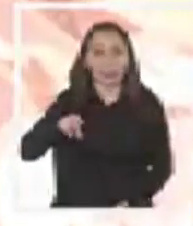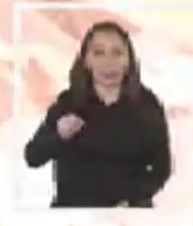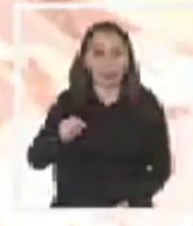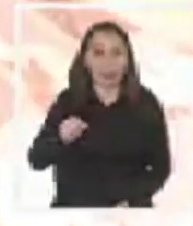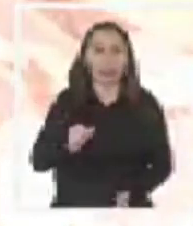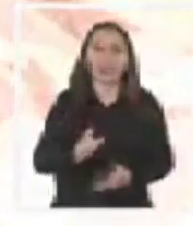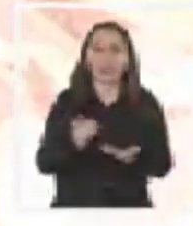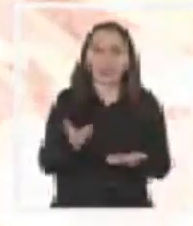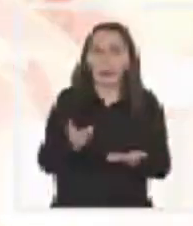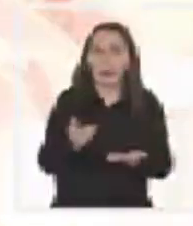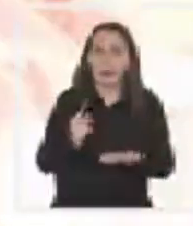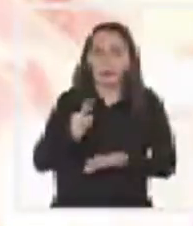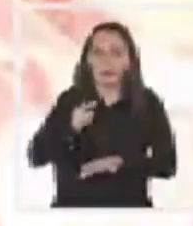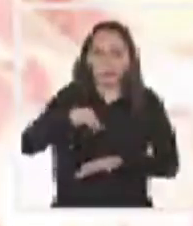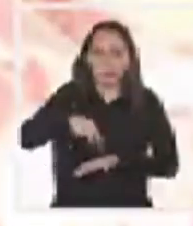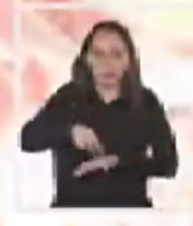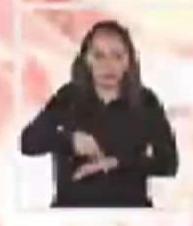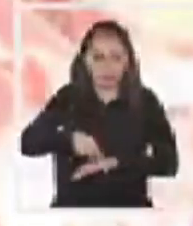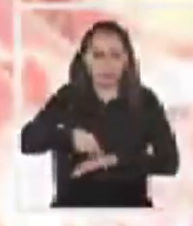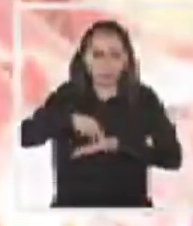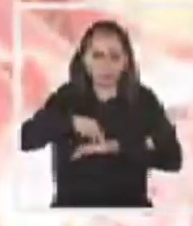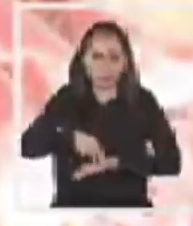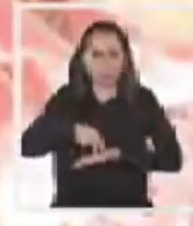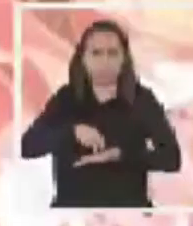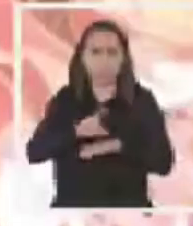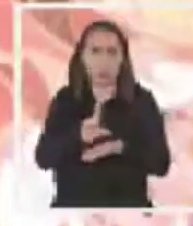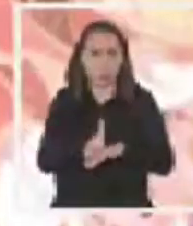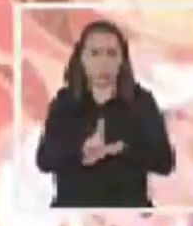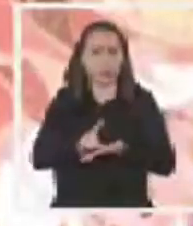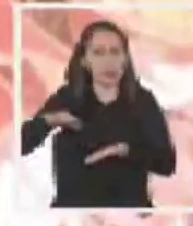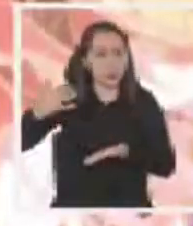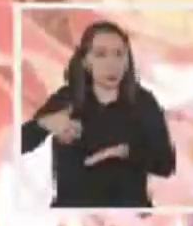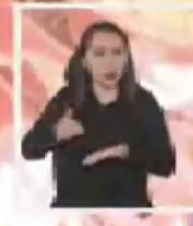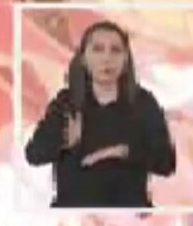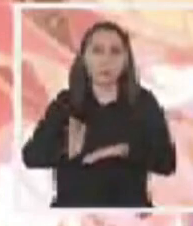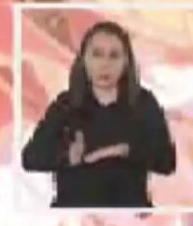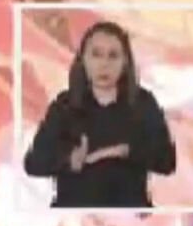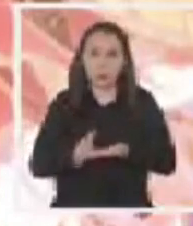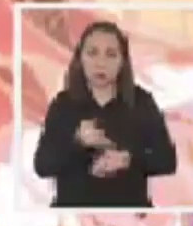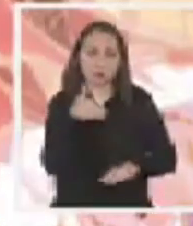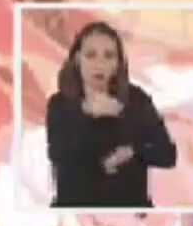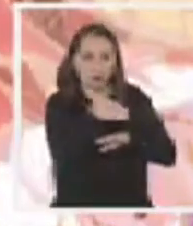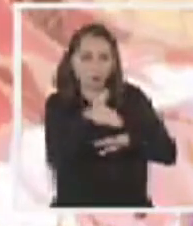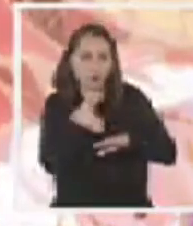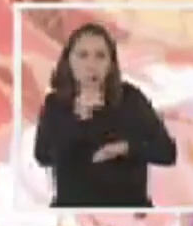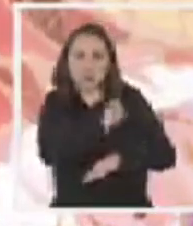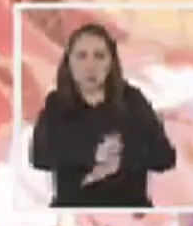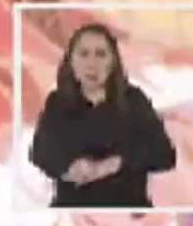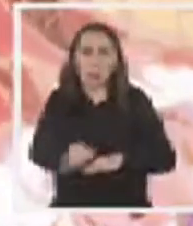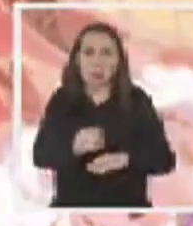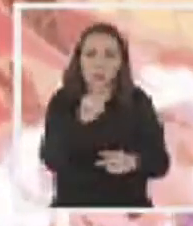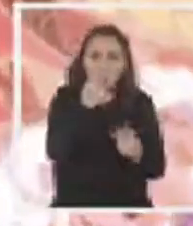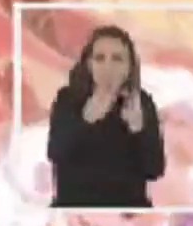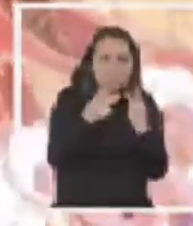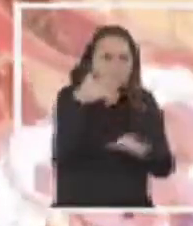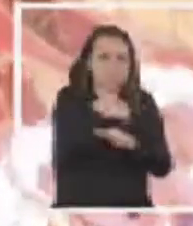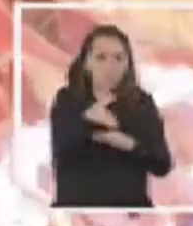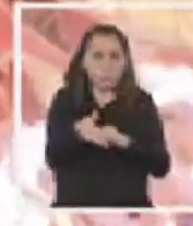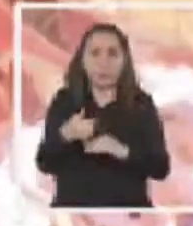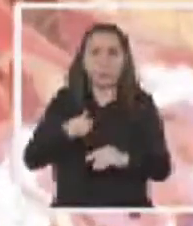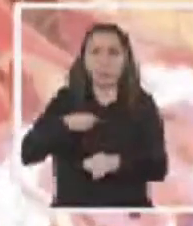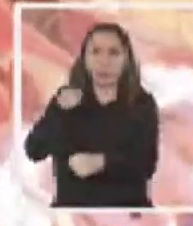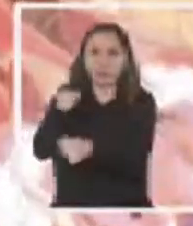el tener los pies en el territorio fundamental y por eso vamos a seguir recor permanentemente y mi instrucción